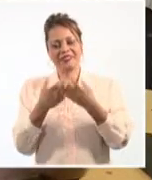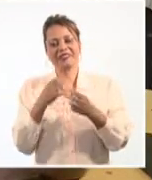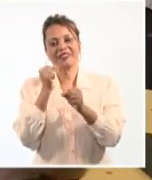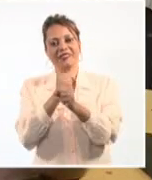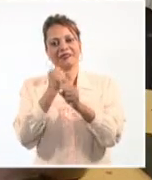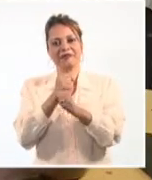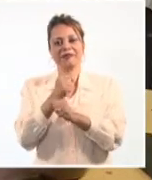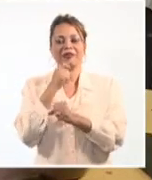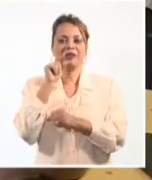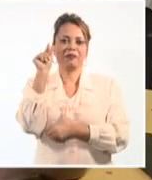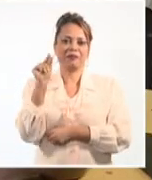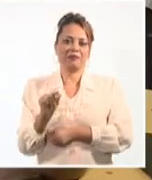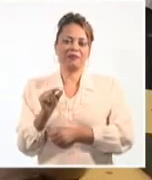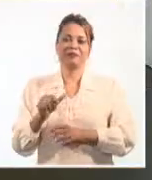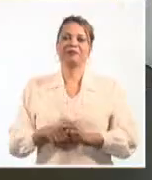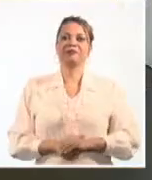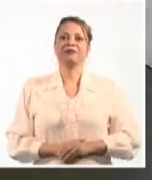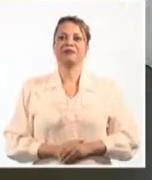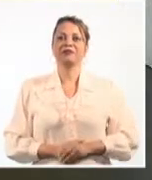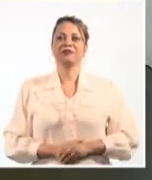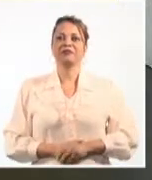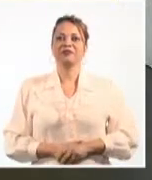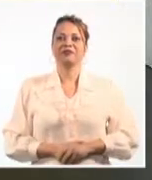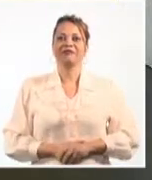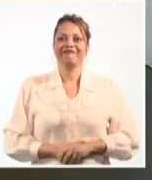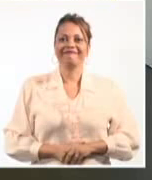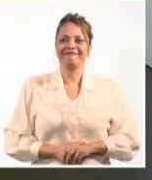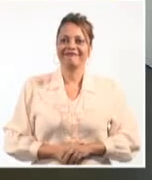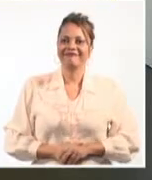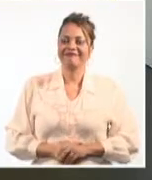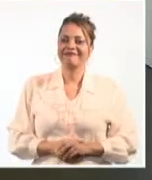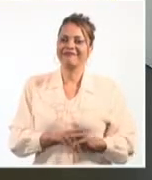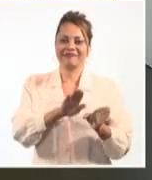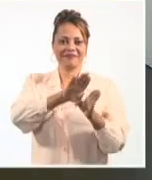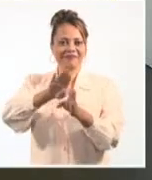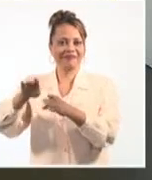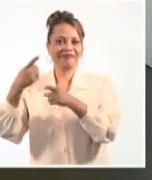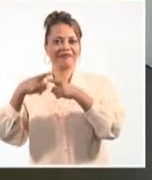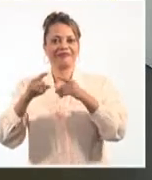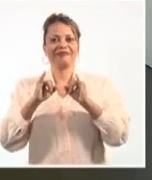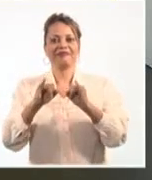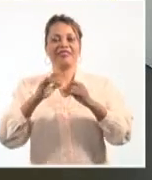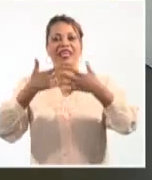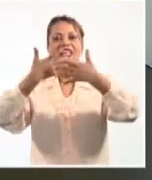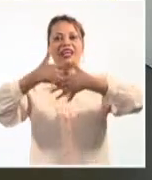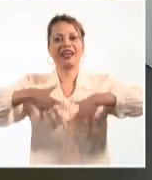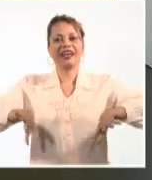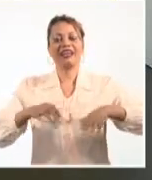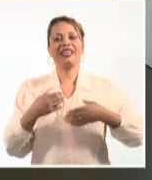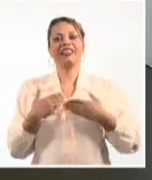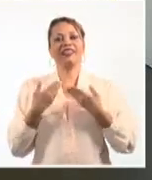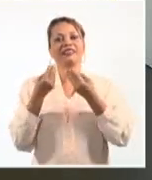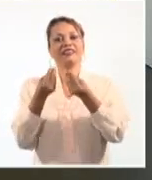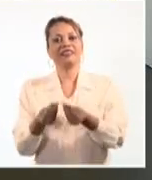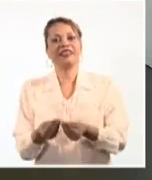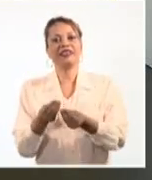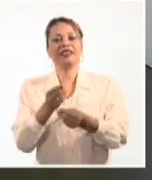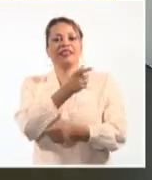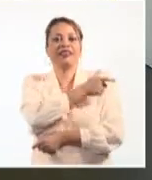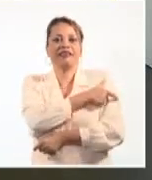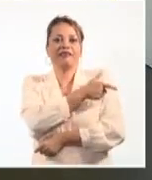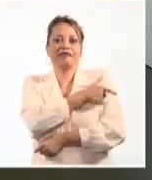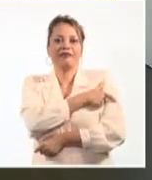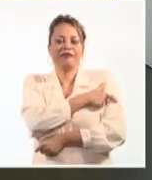Canal Cubano de Noticias. Cambiamos de tema. Con la gala de entrega de becas y premios, la Asociación Hermanos